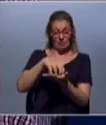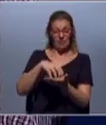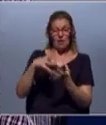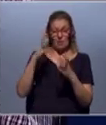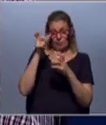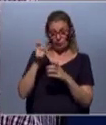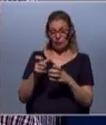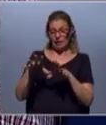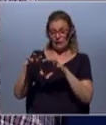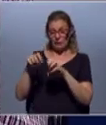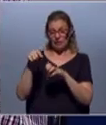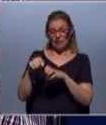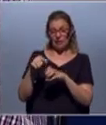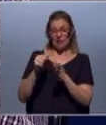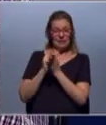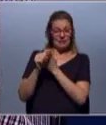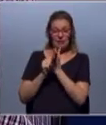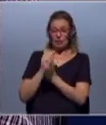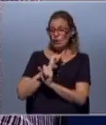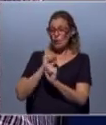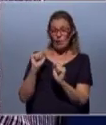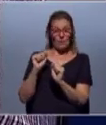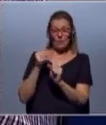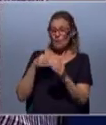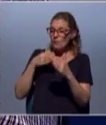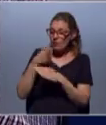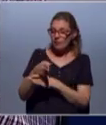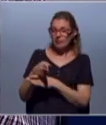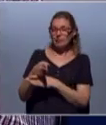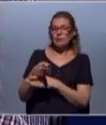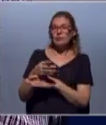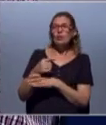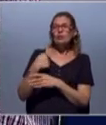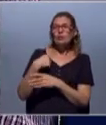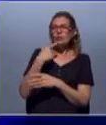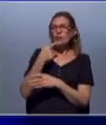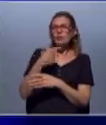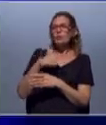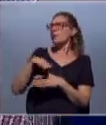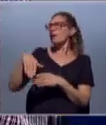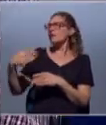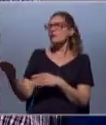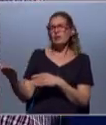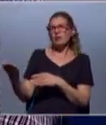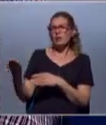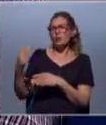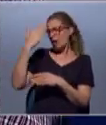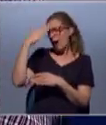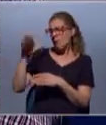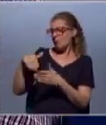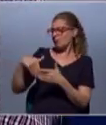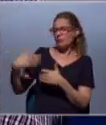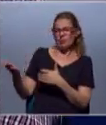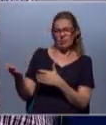creo se van a decir que el tren no pase pues porque nosotros hicimos que el tren se haga pero por una zona sus labios por fuera para que se haga un bypass este